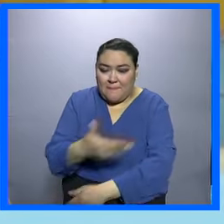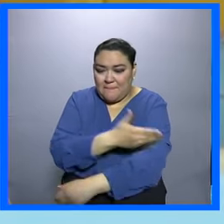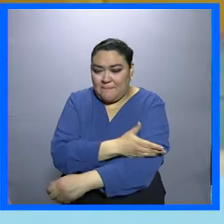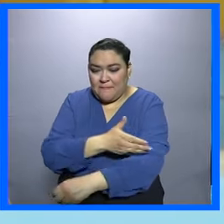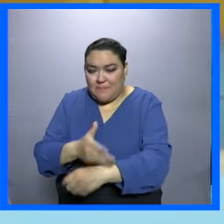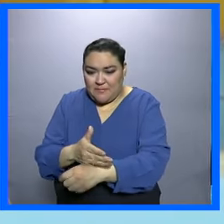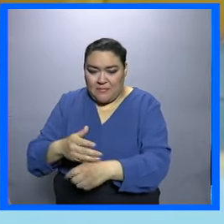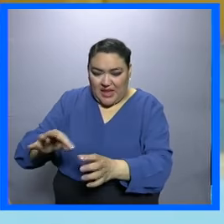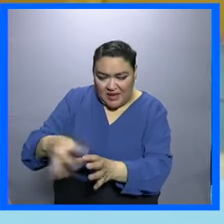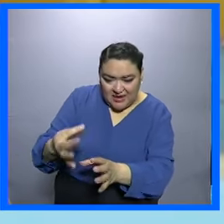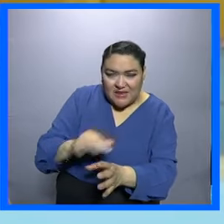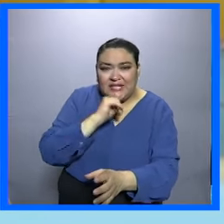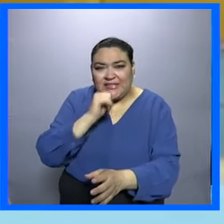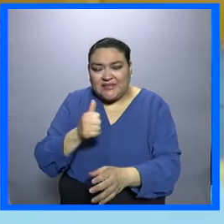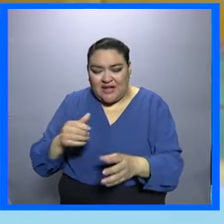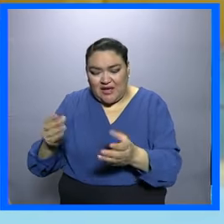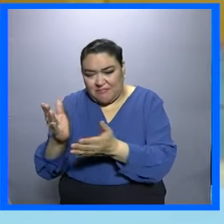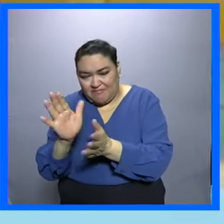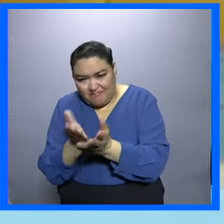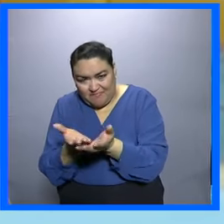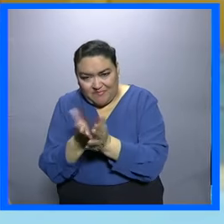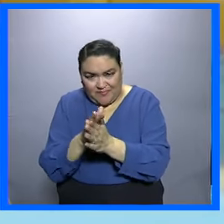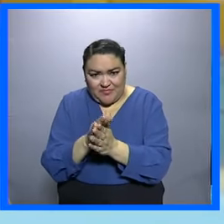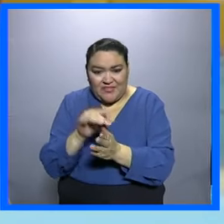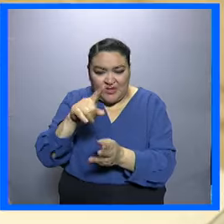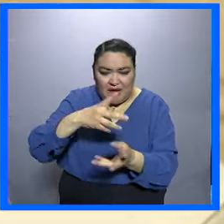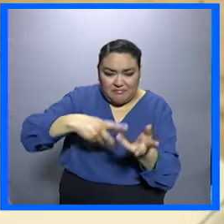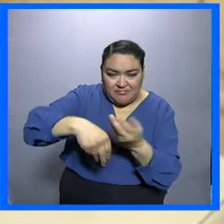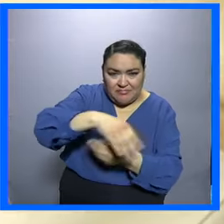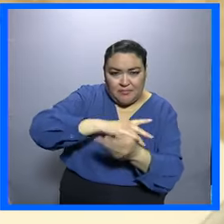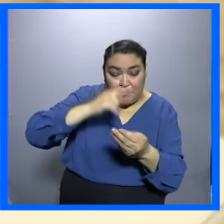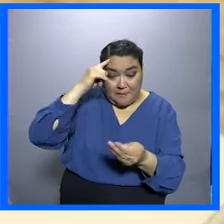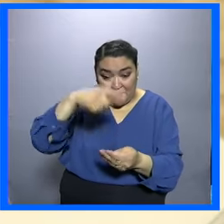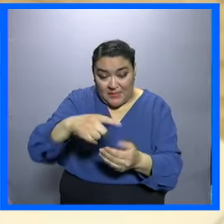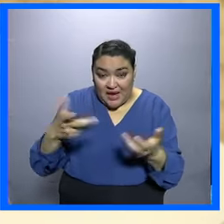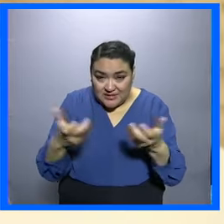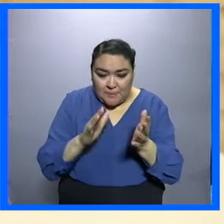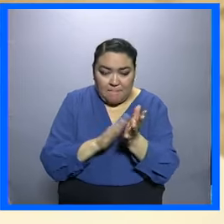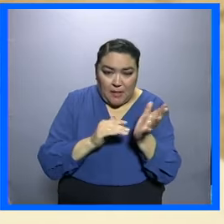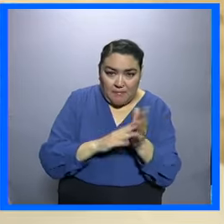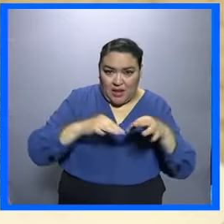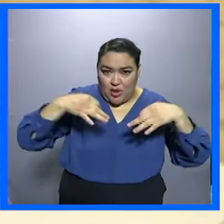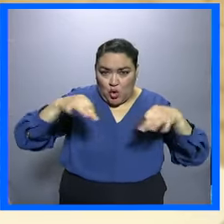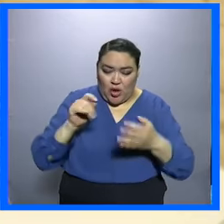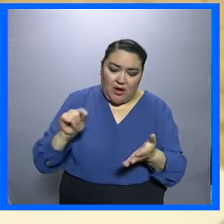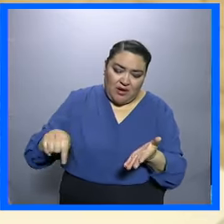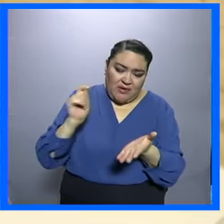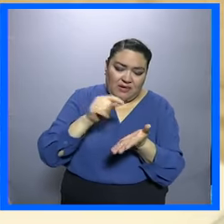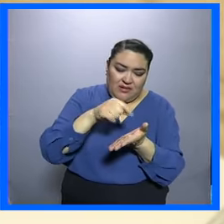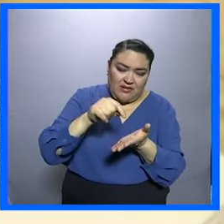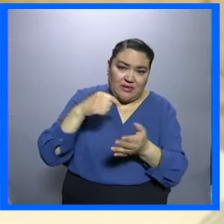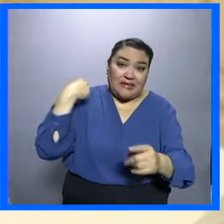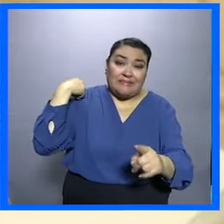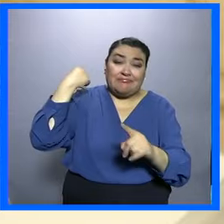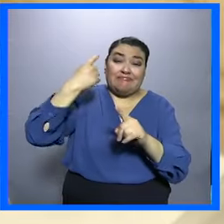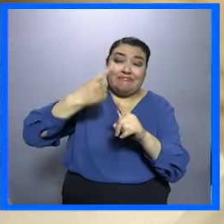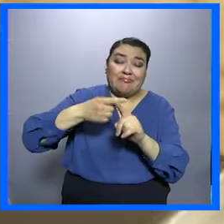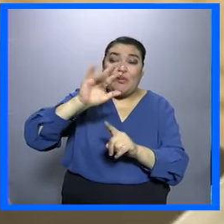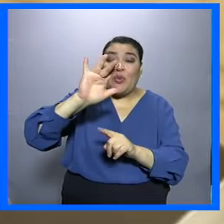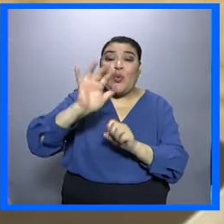para encuadernar y empastar, porque todo lo reciclan para fabricar hojas, papel y tinta. Son 50 años de camino